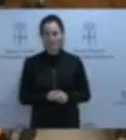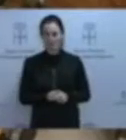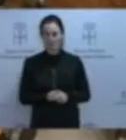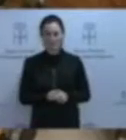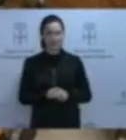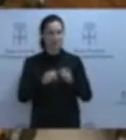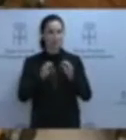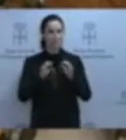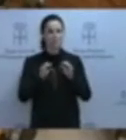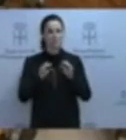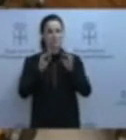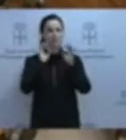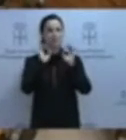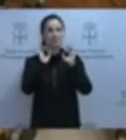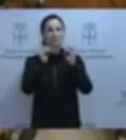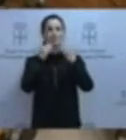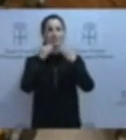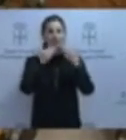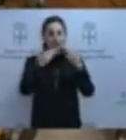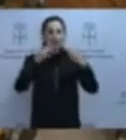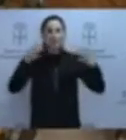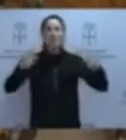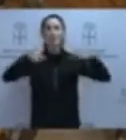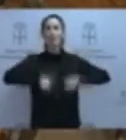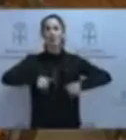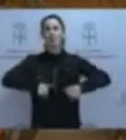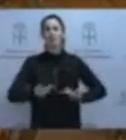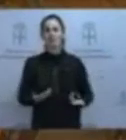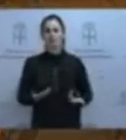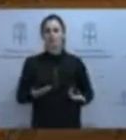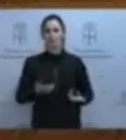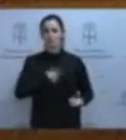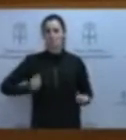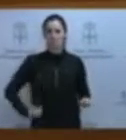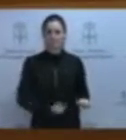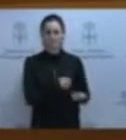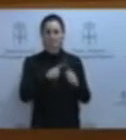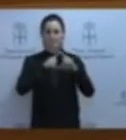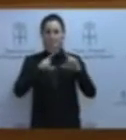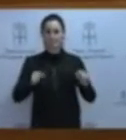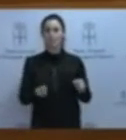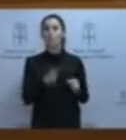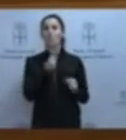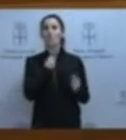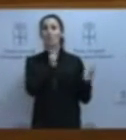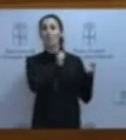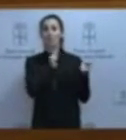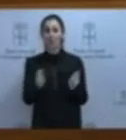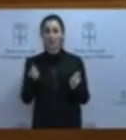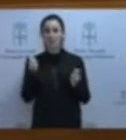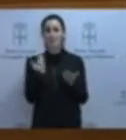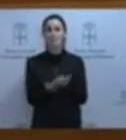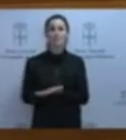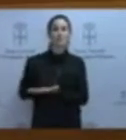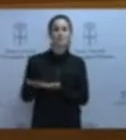Buenos días. Bueno, hoy Podemos Asturias pone voz a una proposición